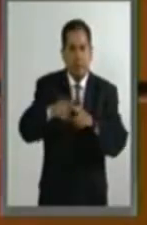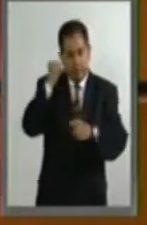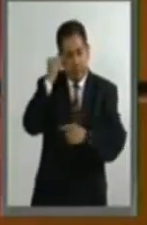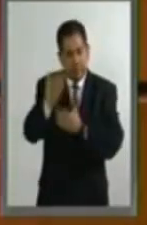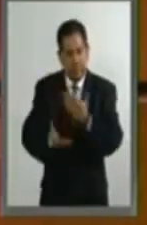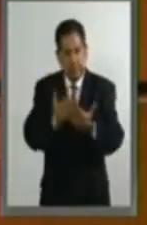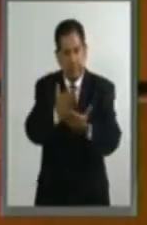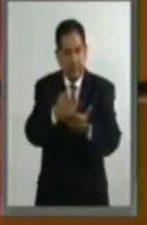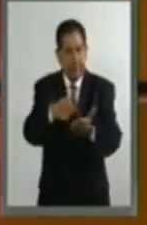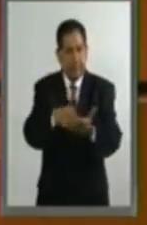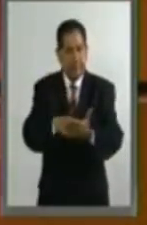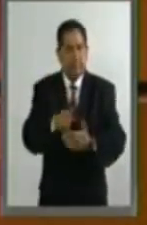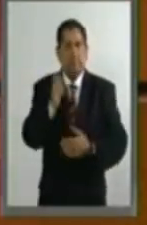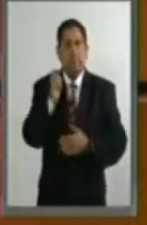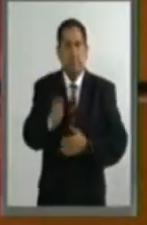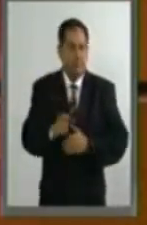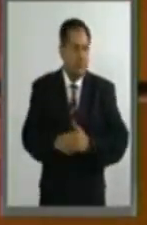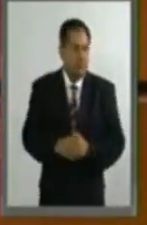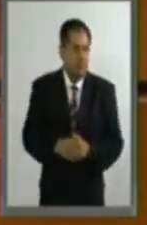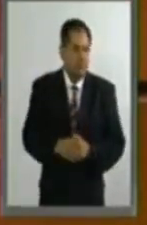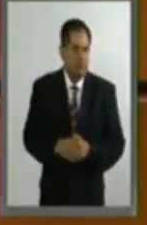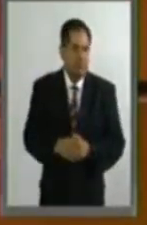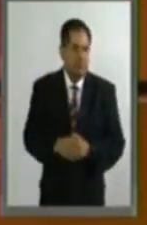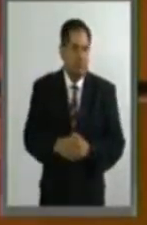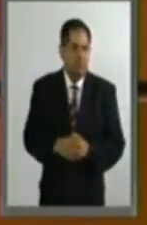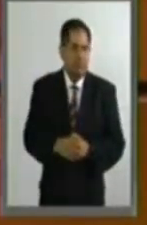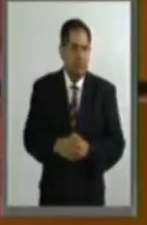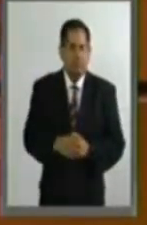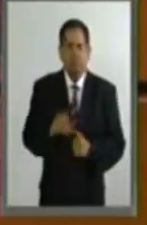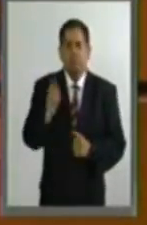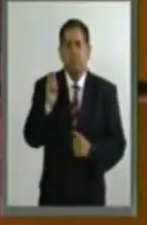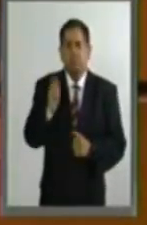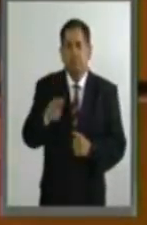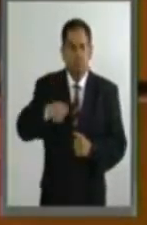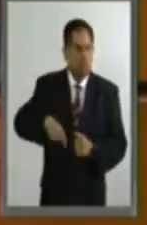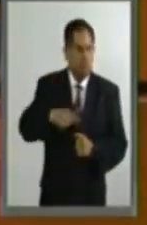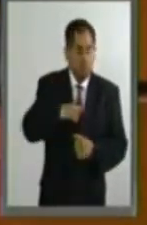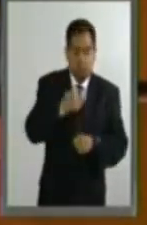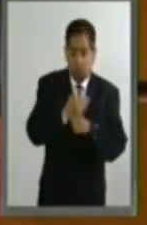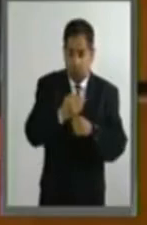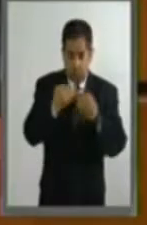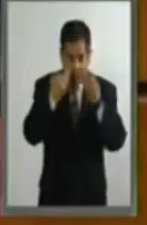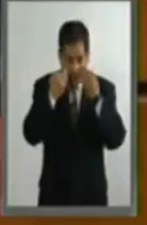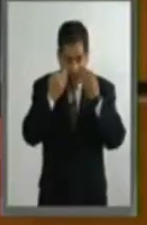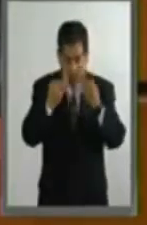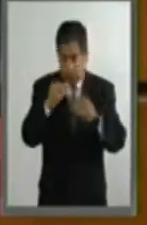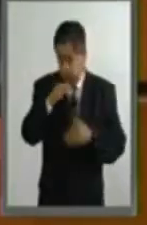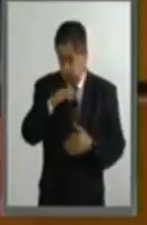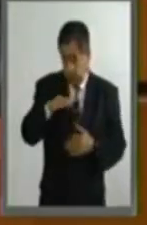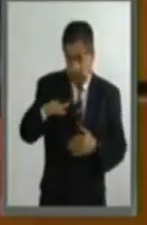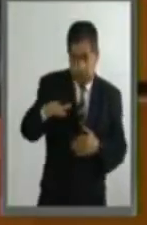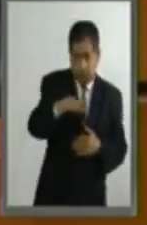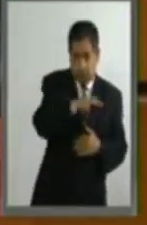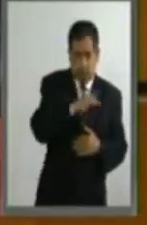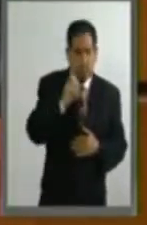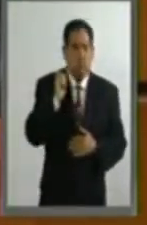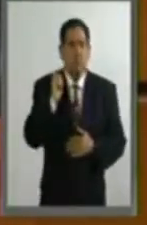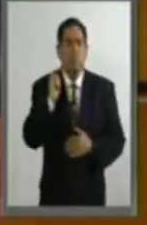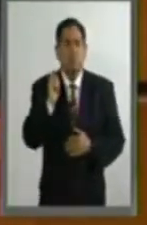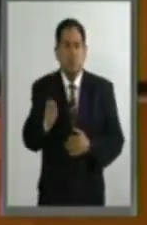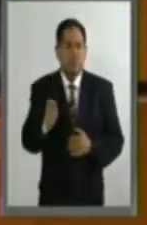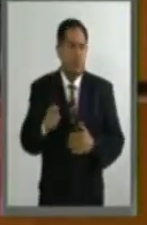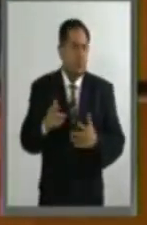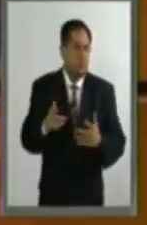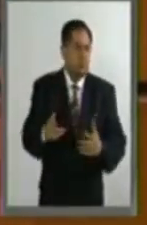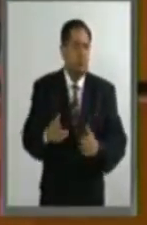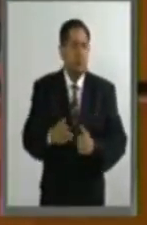iniciativa. Y efectivamente tenemos un escenario en donde